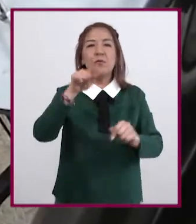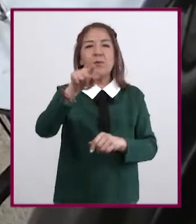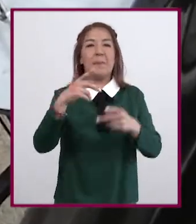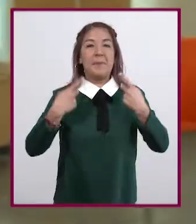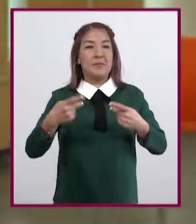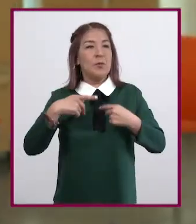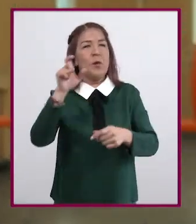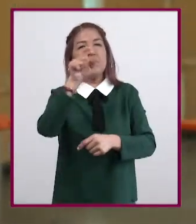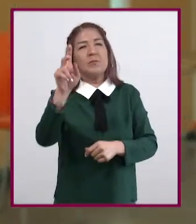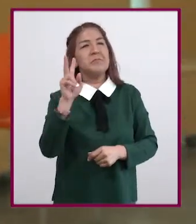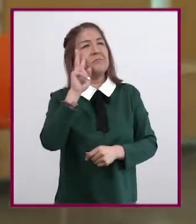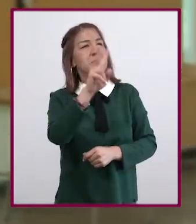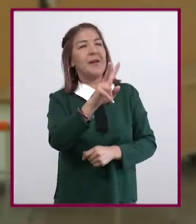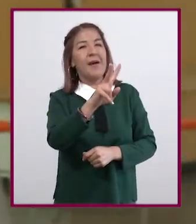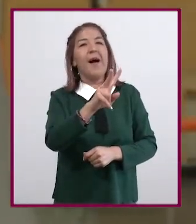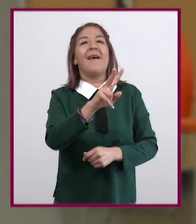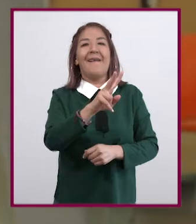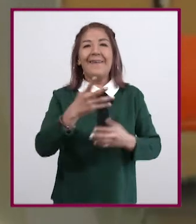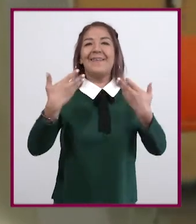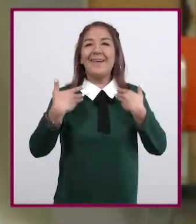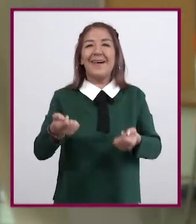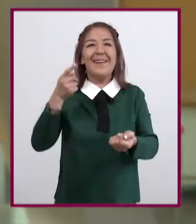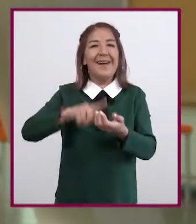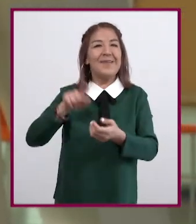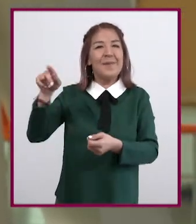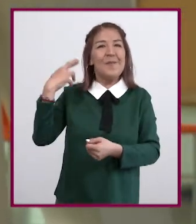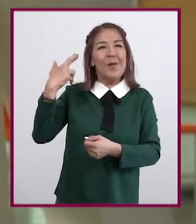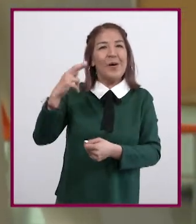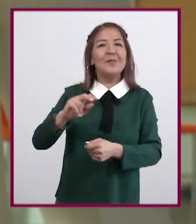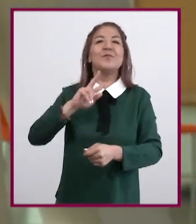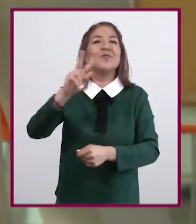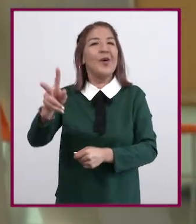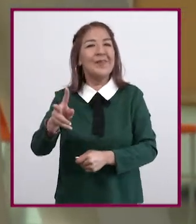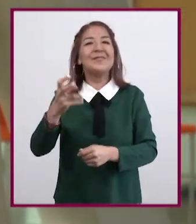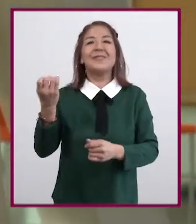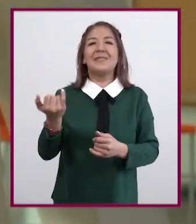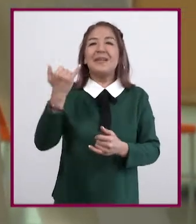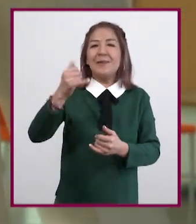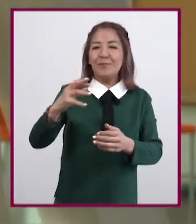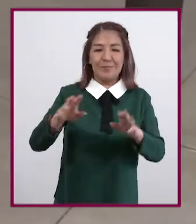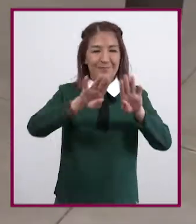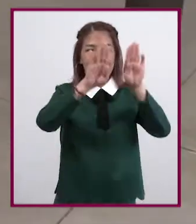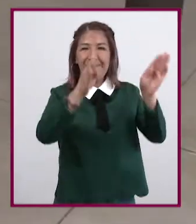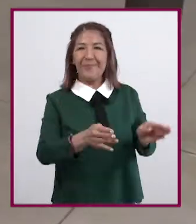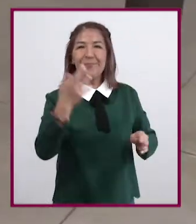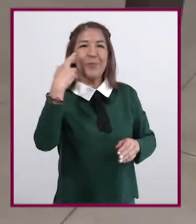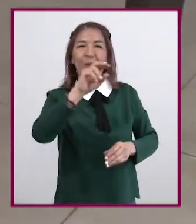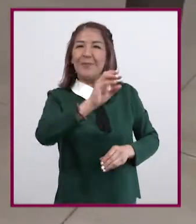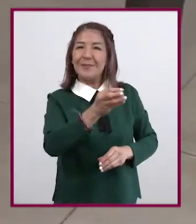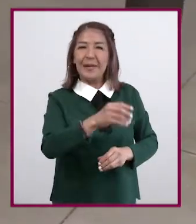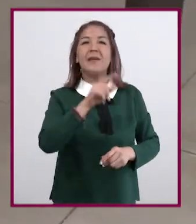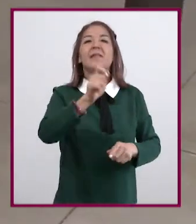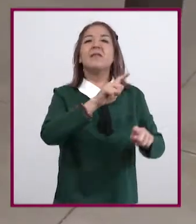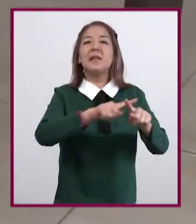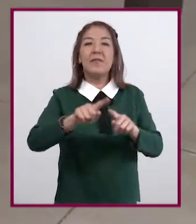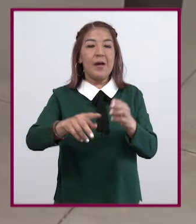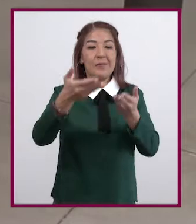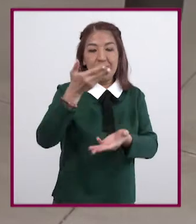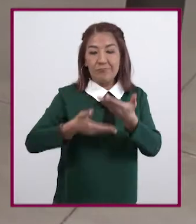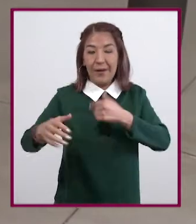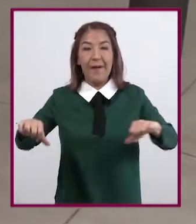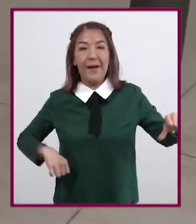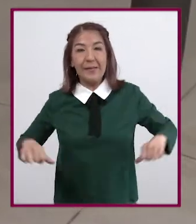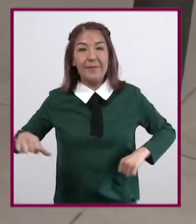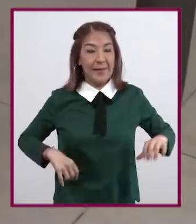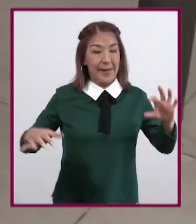cuando lo ve ya entiende que hay unos altavoces, ¿no? Bocina ahí. Y la cuestión está en que cuando uno las interactúa y